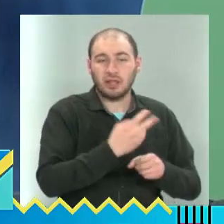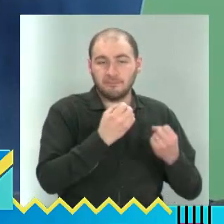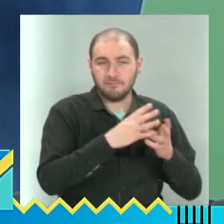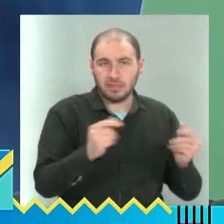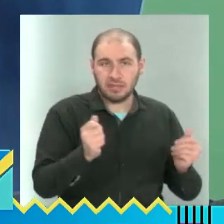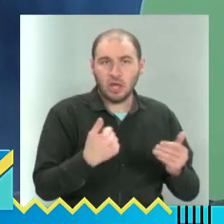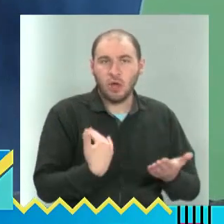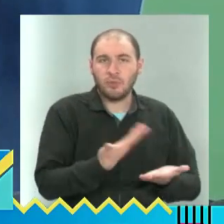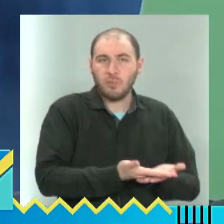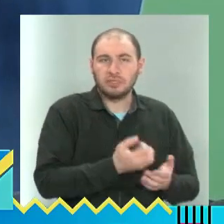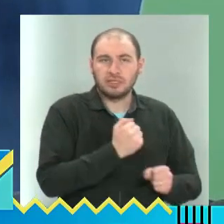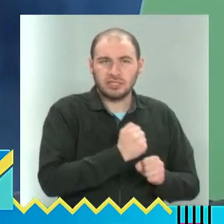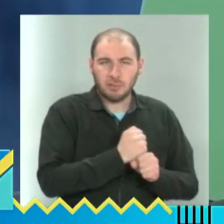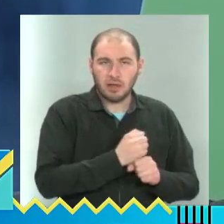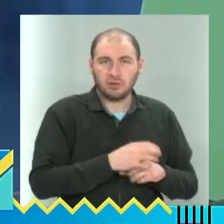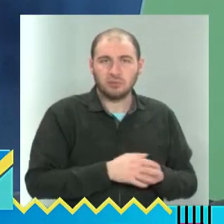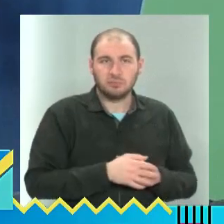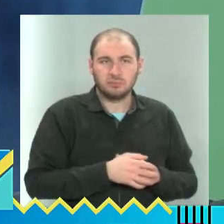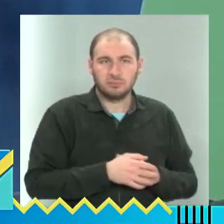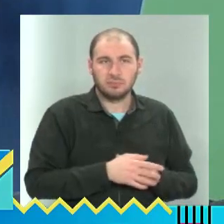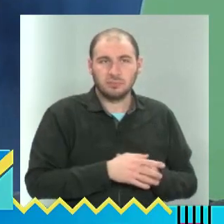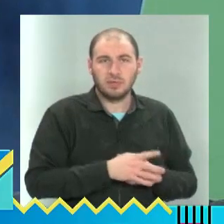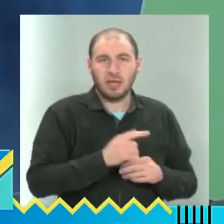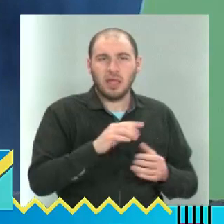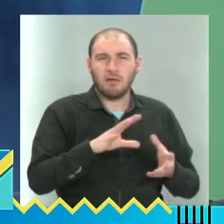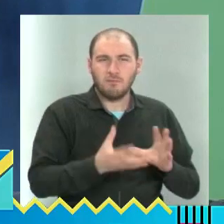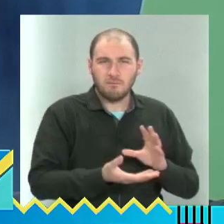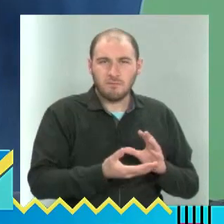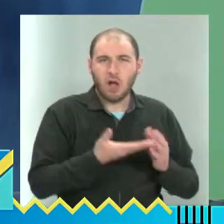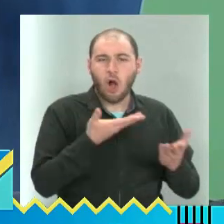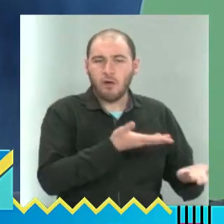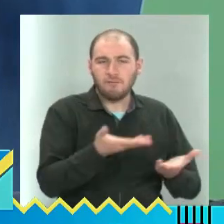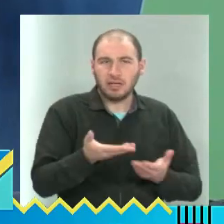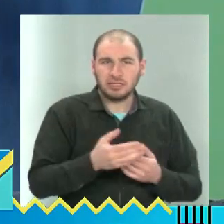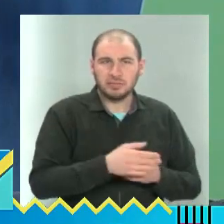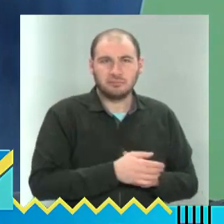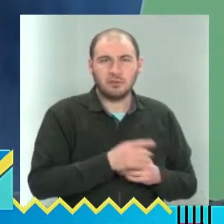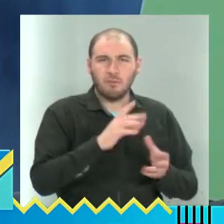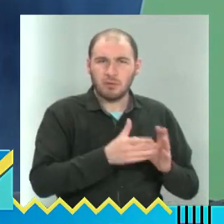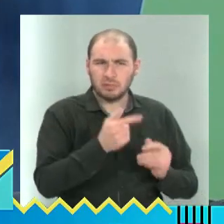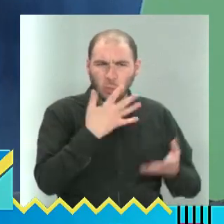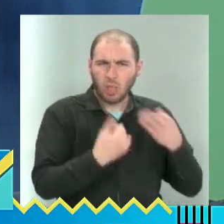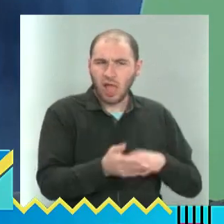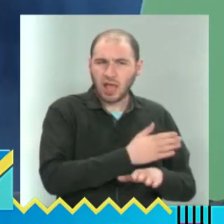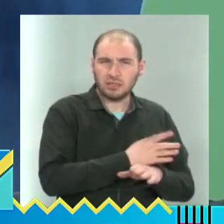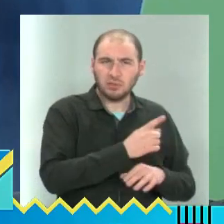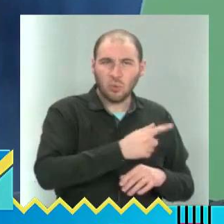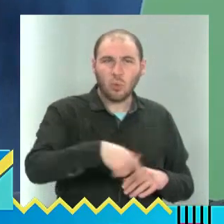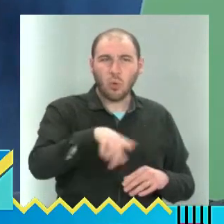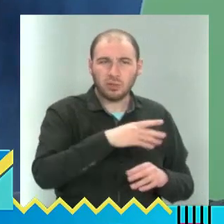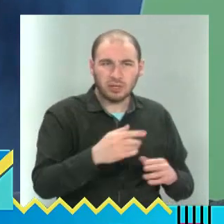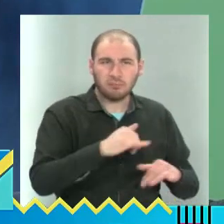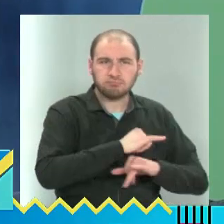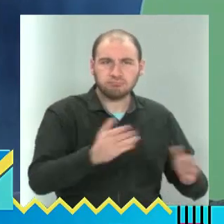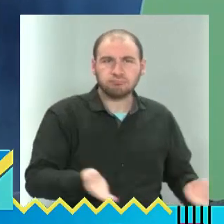buscan estas propuestas laborales, se empiezan a encontrar con este tipo de ofertas. ¿De esa manera se previene cuando ustedes lanzan